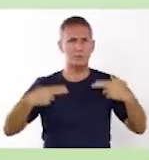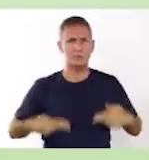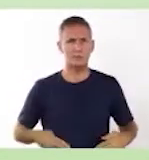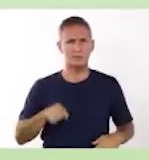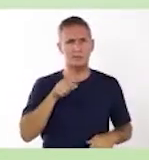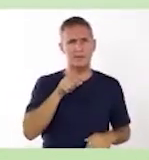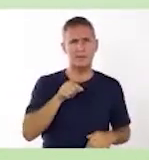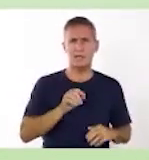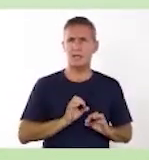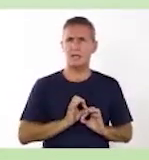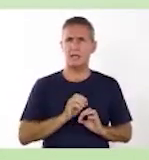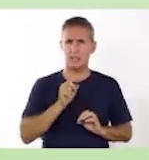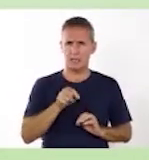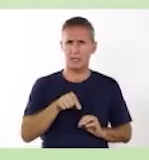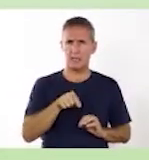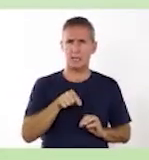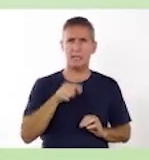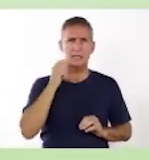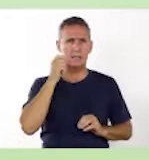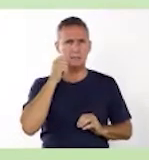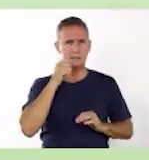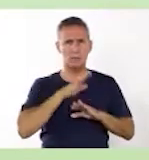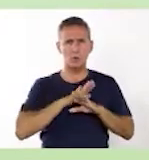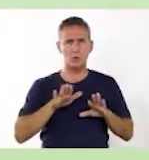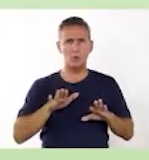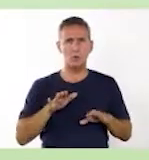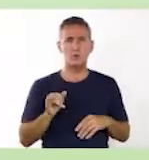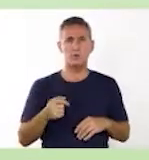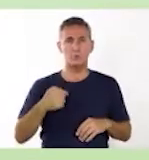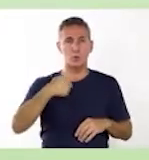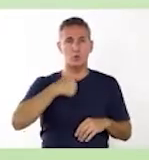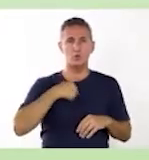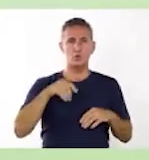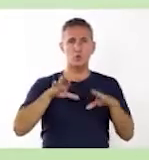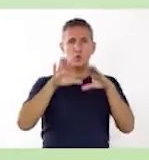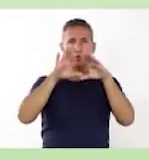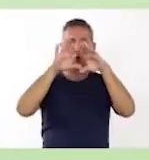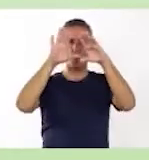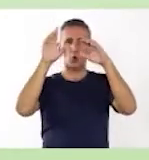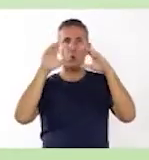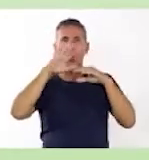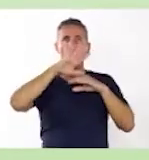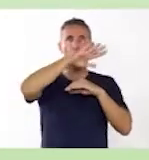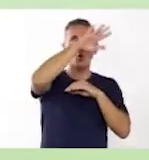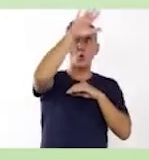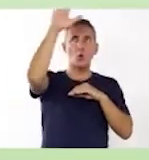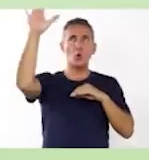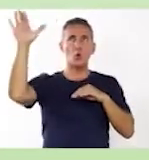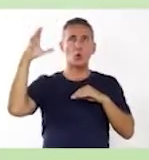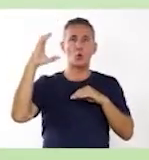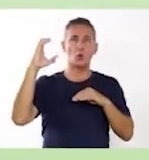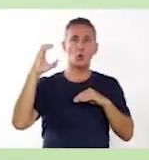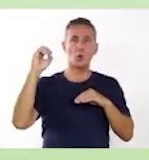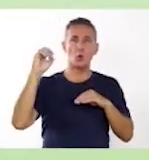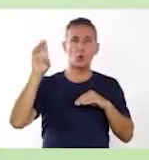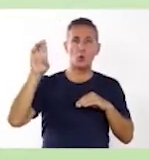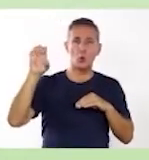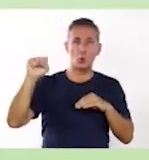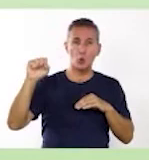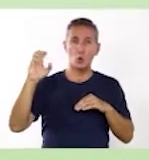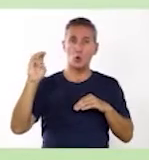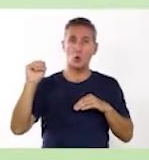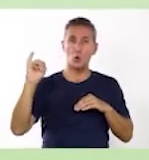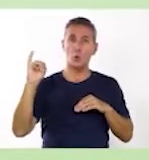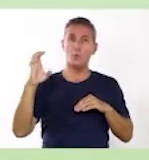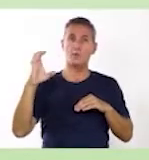profundo humanismo centrado en ese hombre común, el empleo del yo cósmico y el pluralismo cósmico. Para